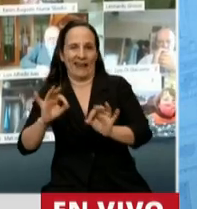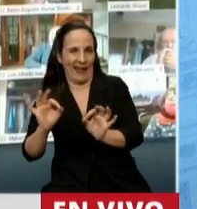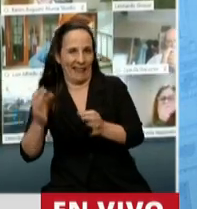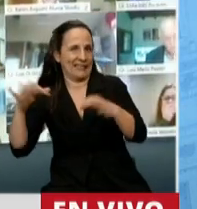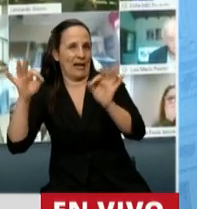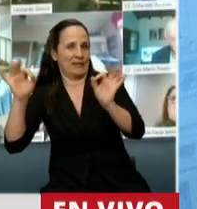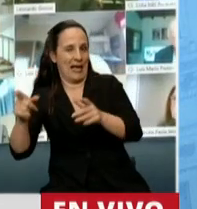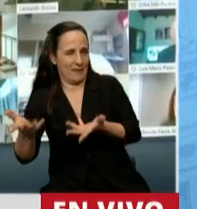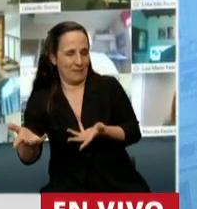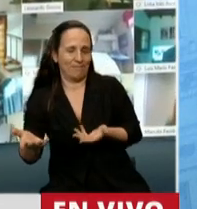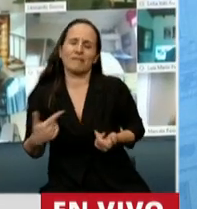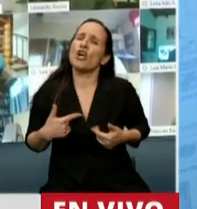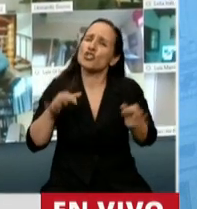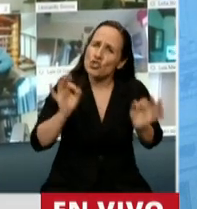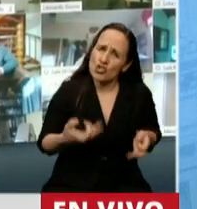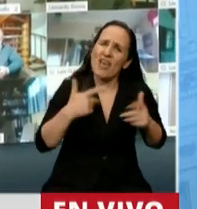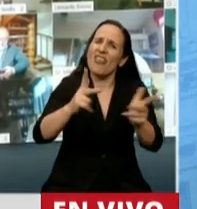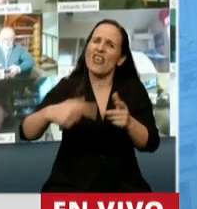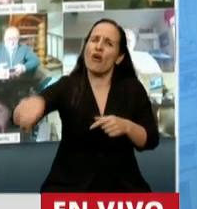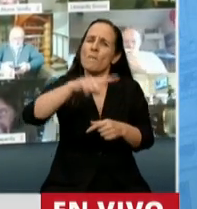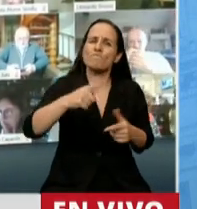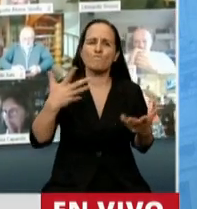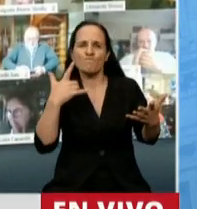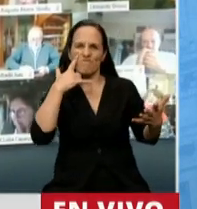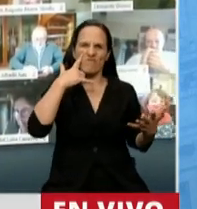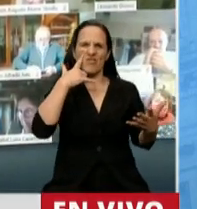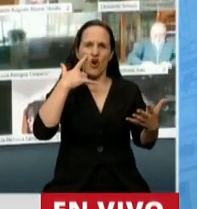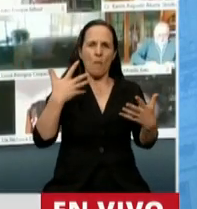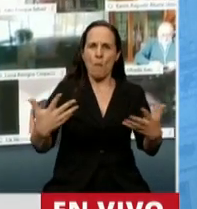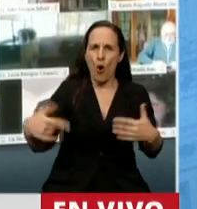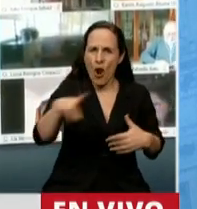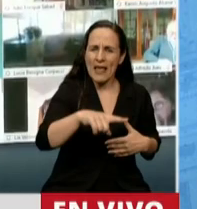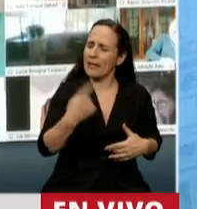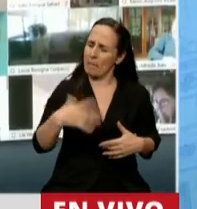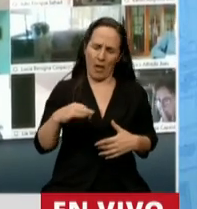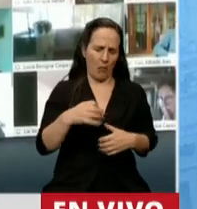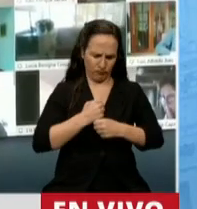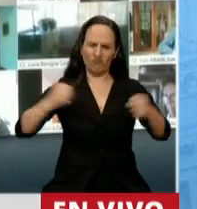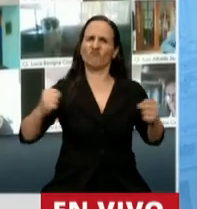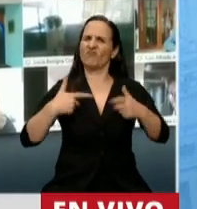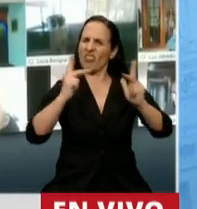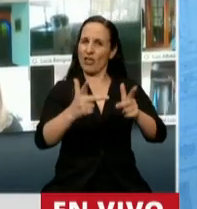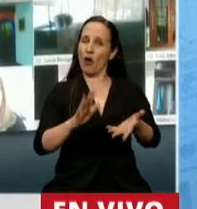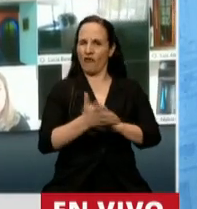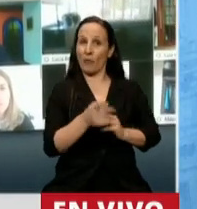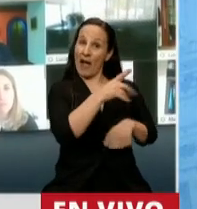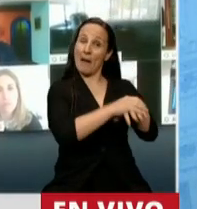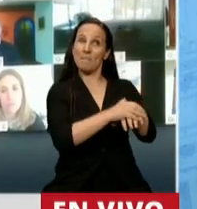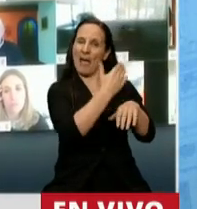presidente estas cosas los inmovilistas e incómoda pero que inhibe decirlo pero el amigo todo